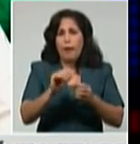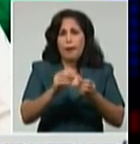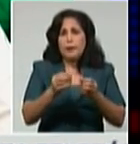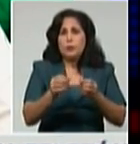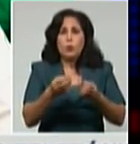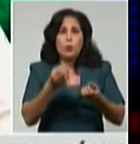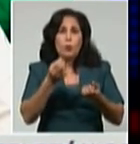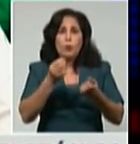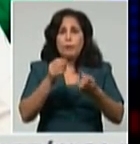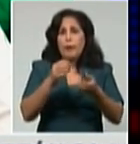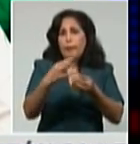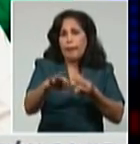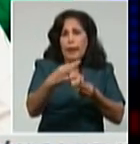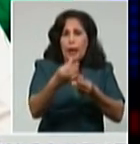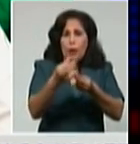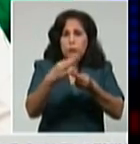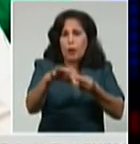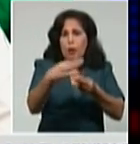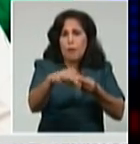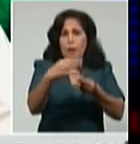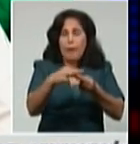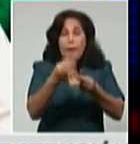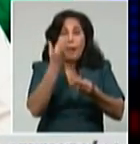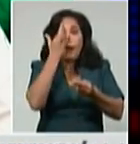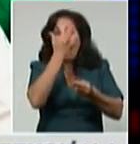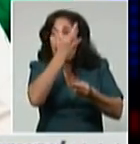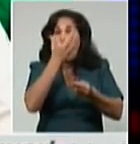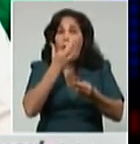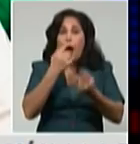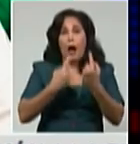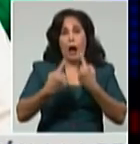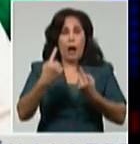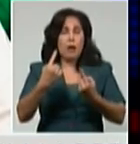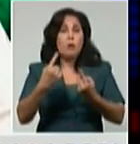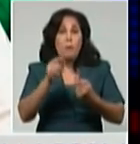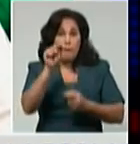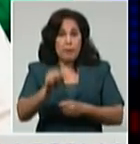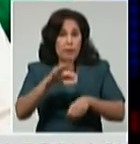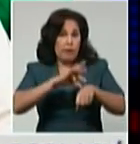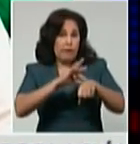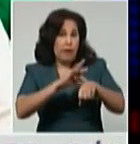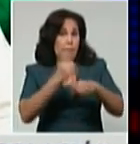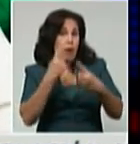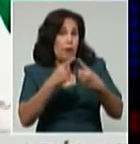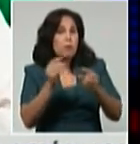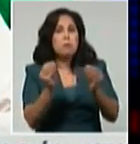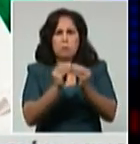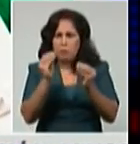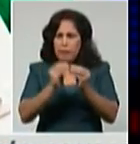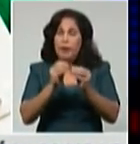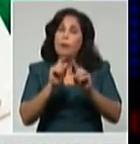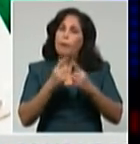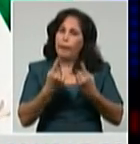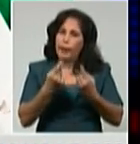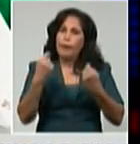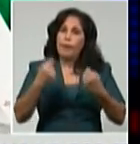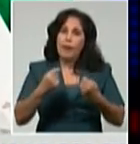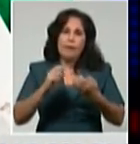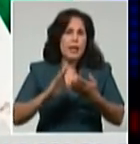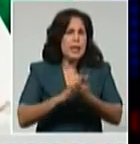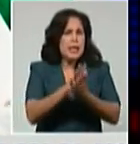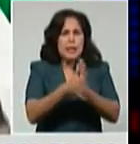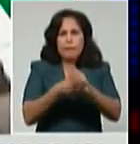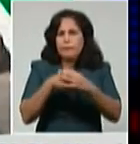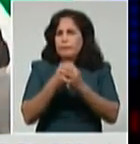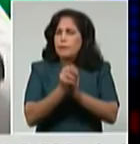utilizado con esta enfermedad, porque una misma persona infectada es capaz de transmitírselo, claro, si no se cumplen las medidas